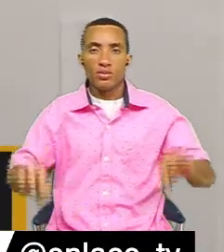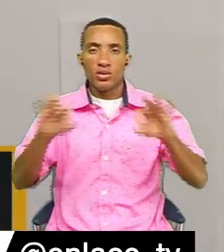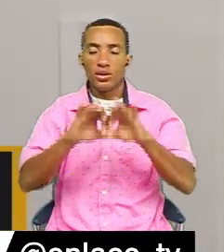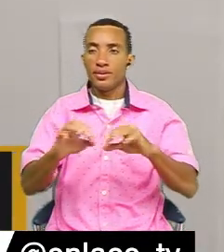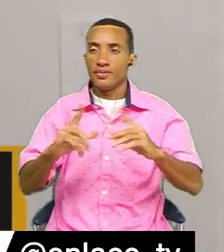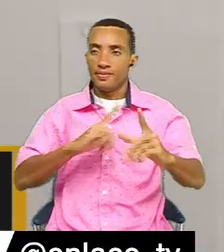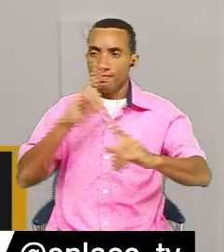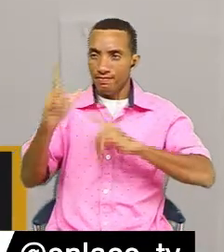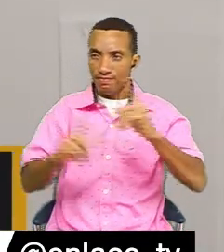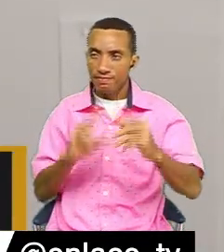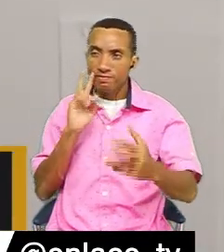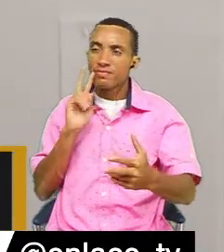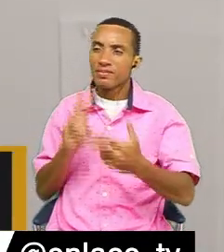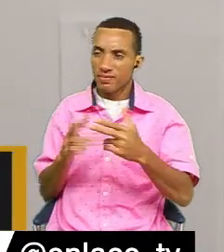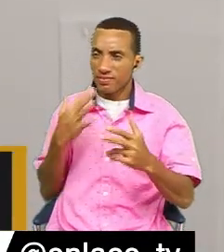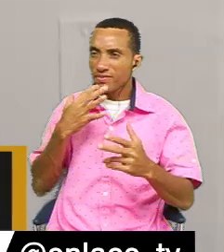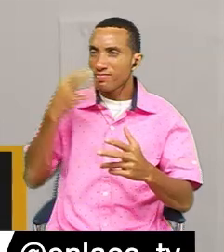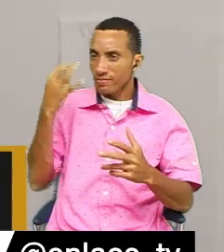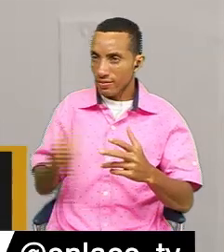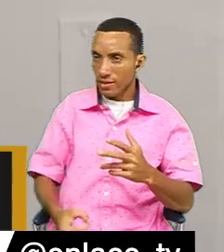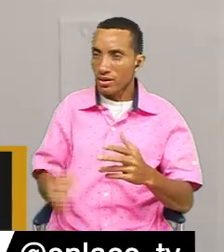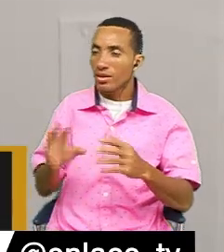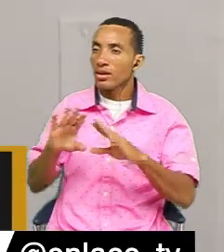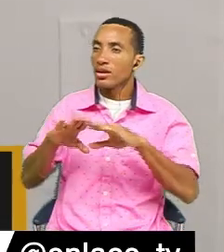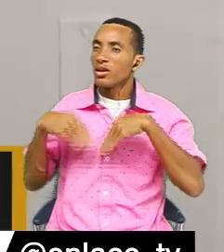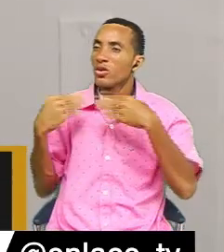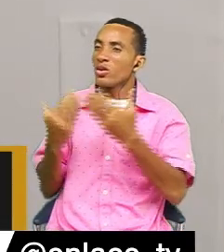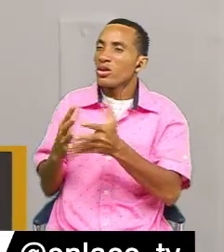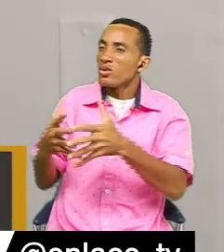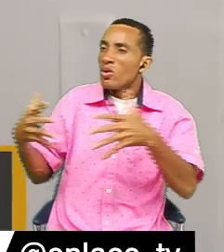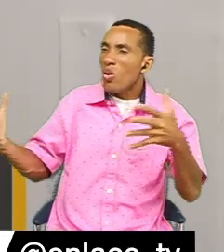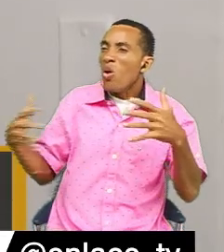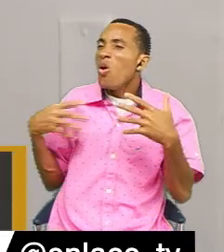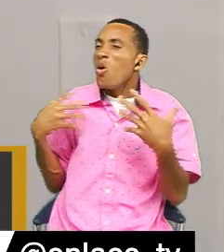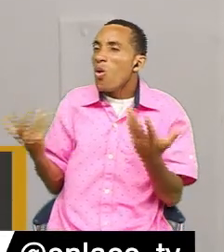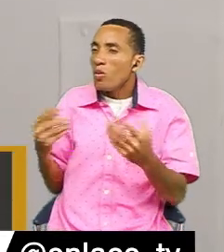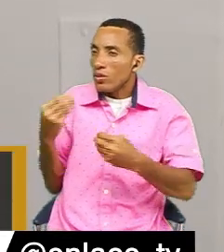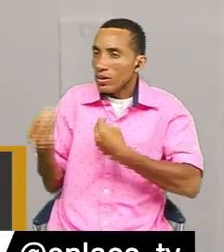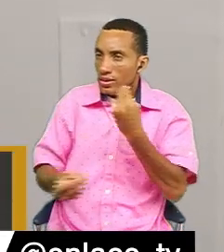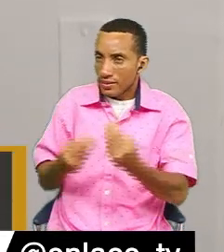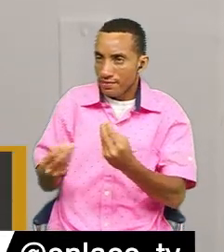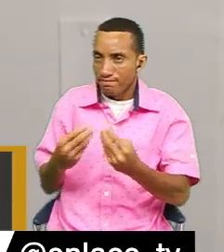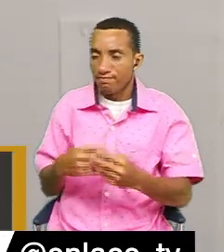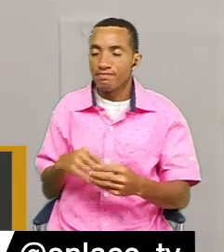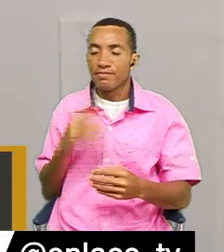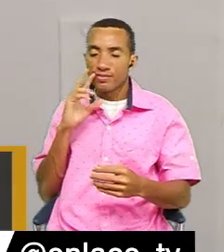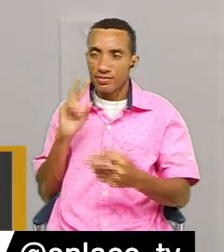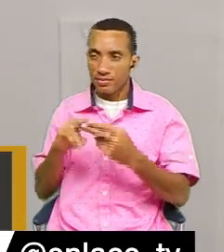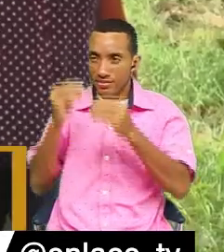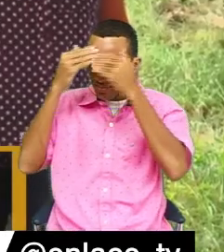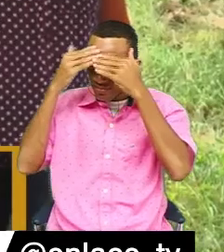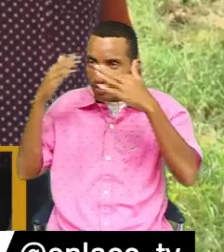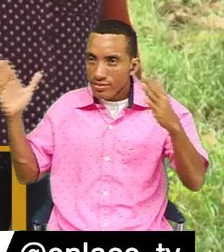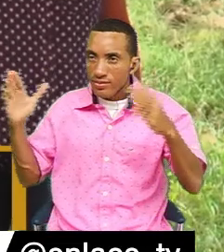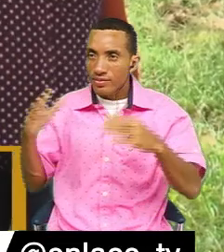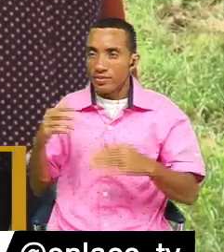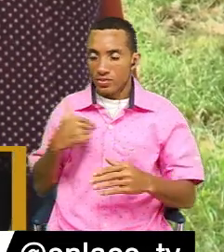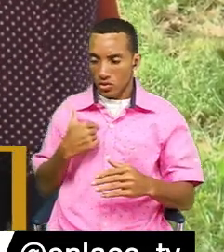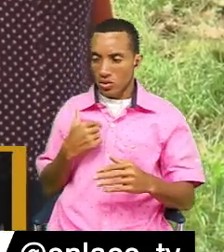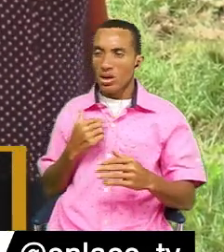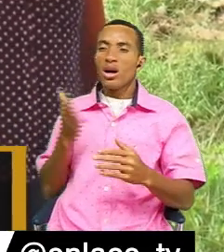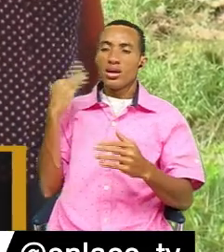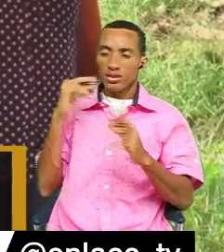líderes conozcan la verdad de lo que es el megacolegio. Y de esa forma nosotros nos reunimos, yo mismo me reuní con los líderes y